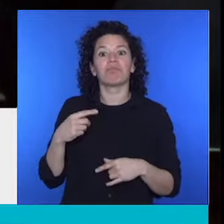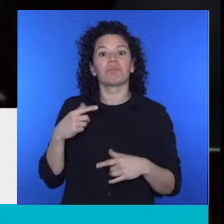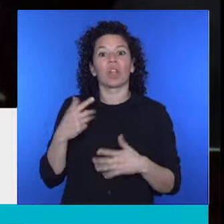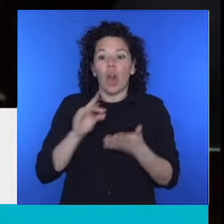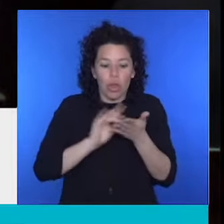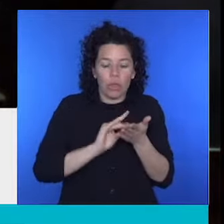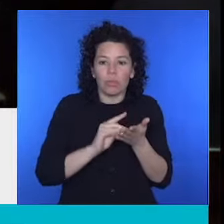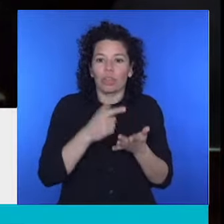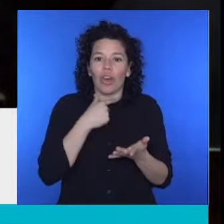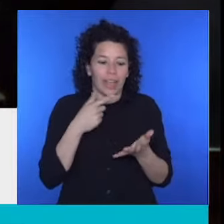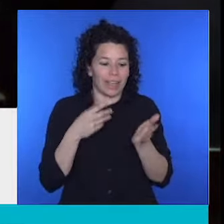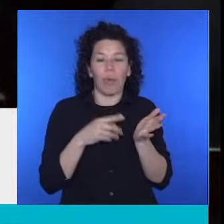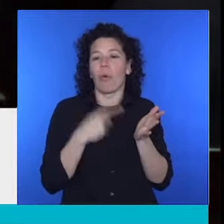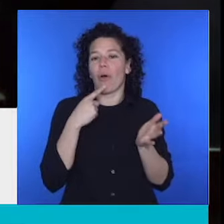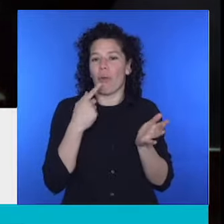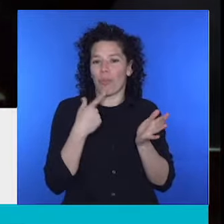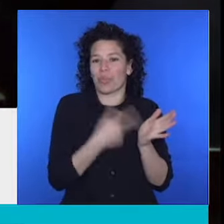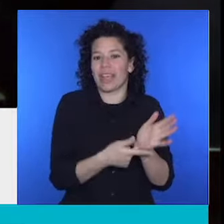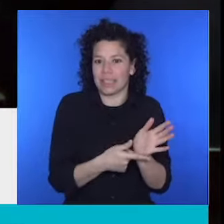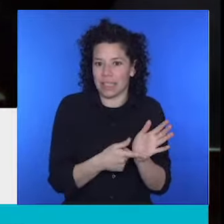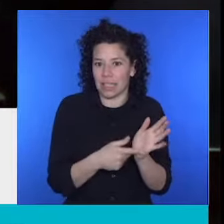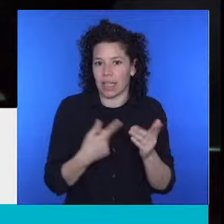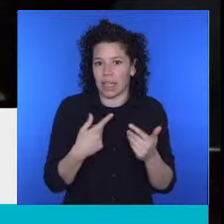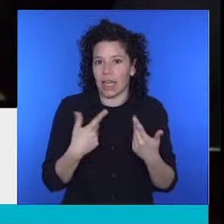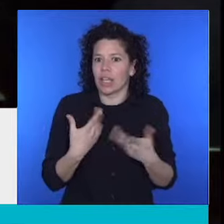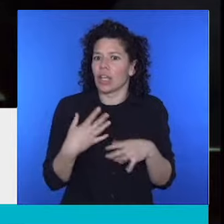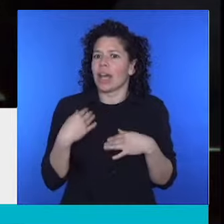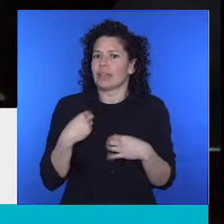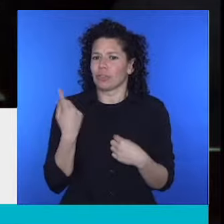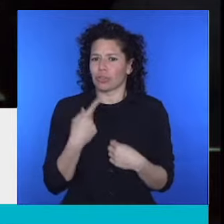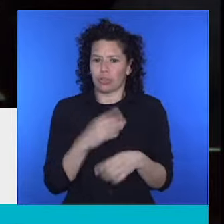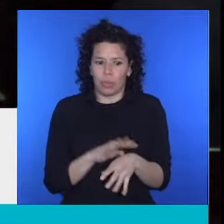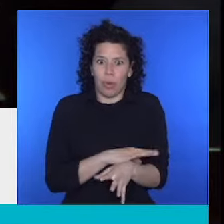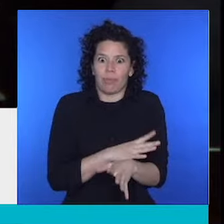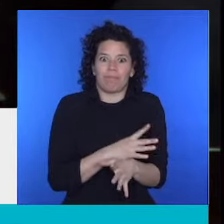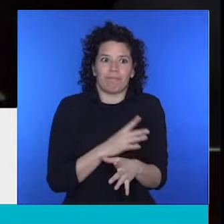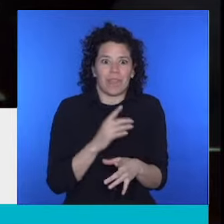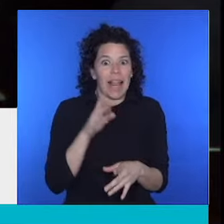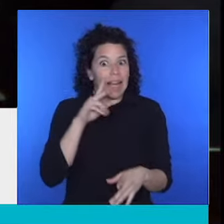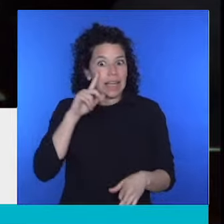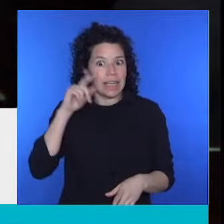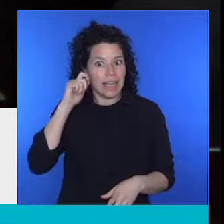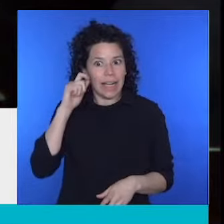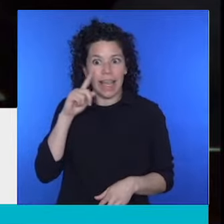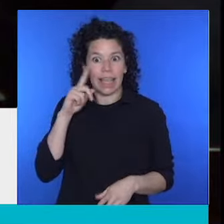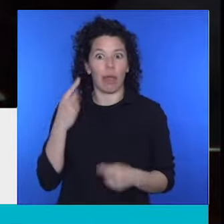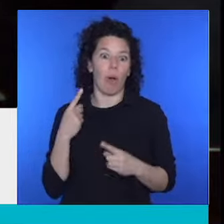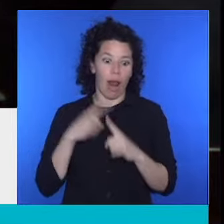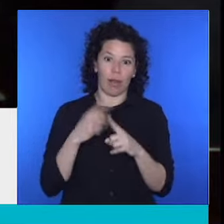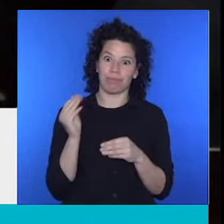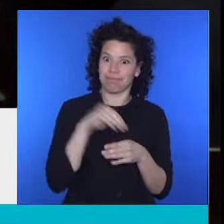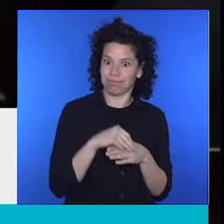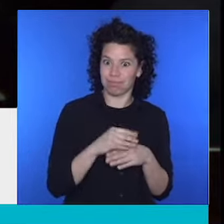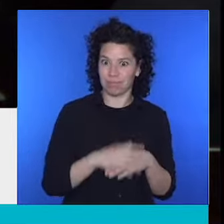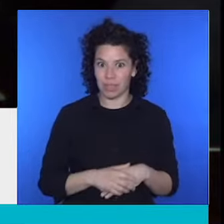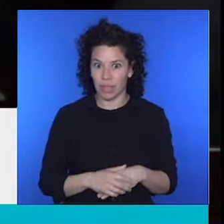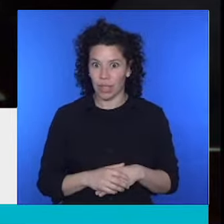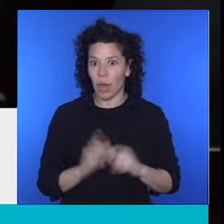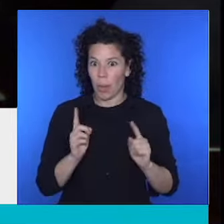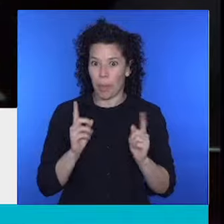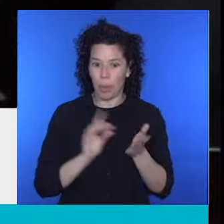querían mencionarlo impresiona que es una chapa al rigi no porque bien lo decía el diputado pulti